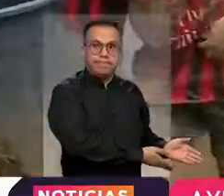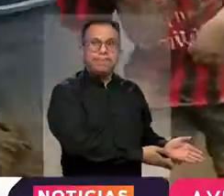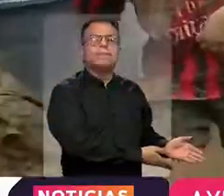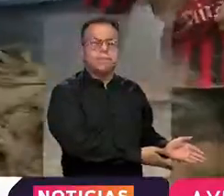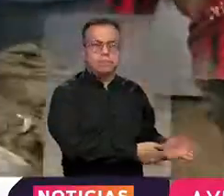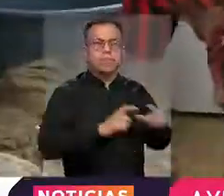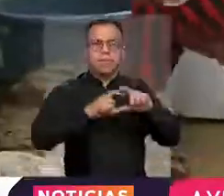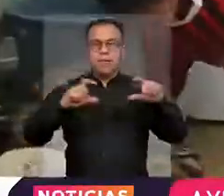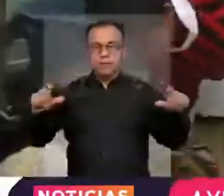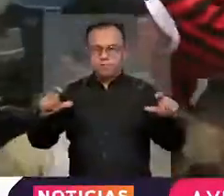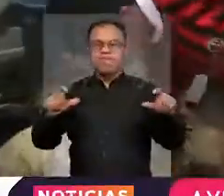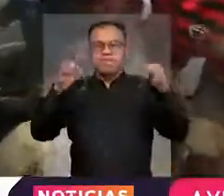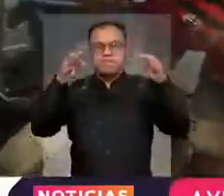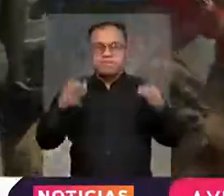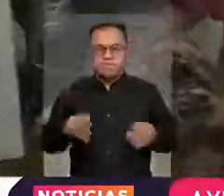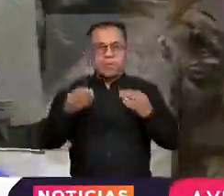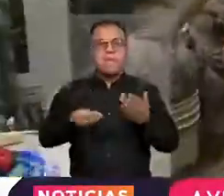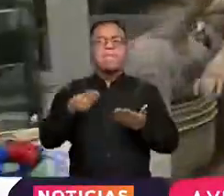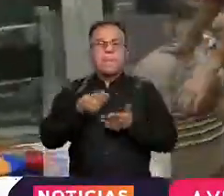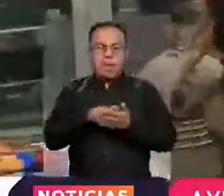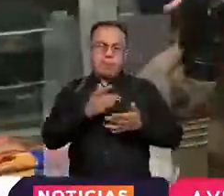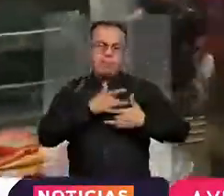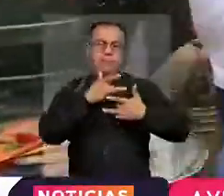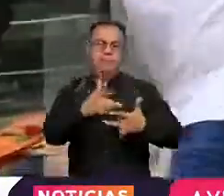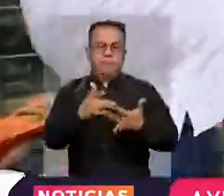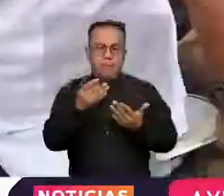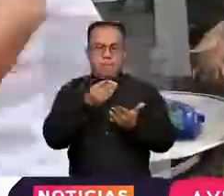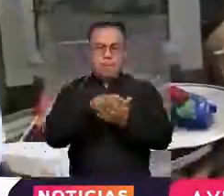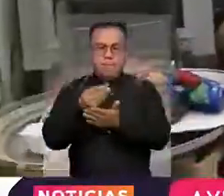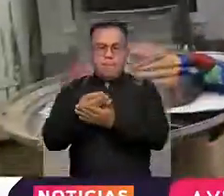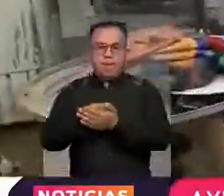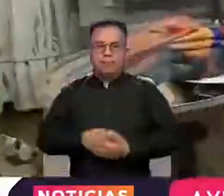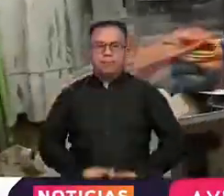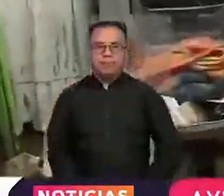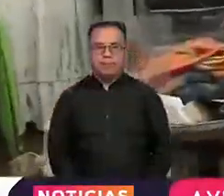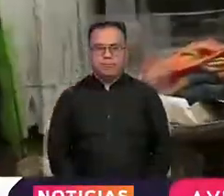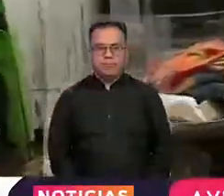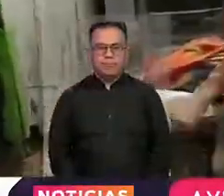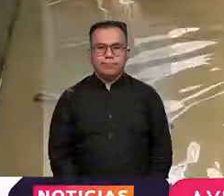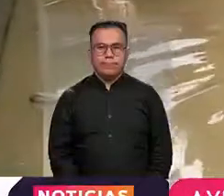Corporación Antioquia Presente para donaciones monetarias.